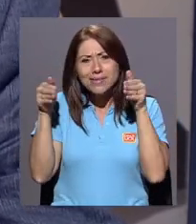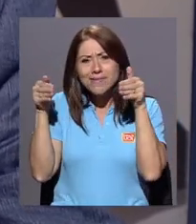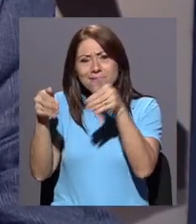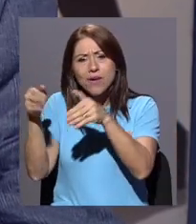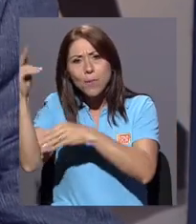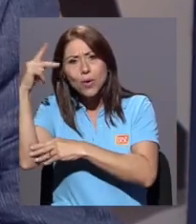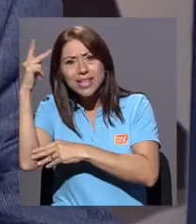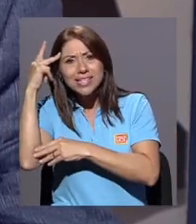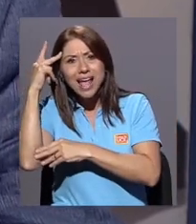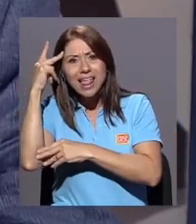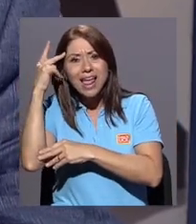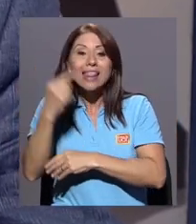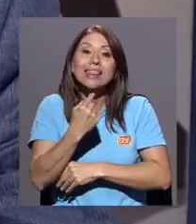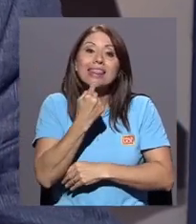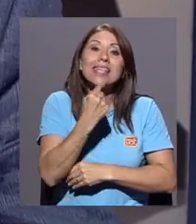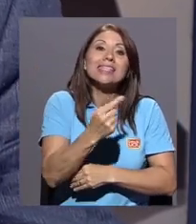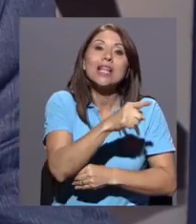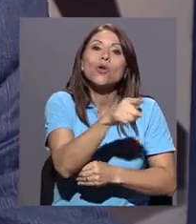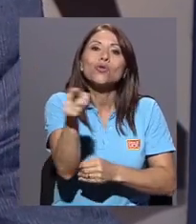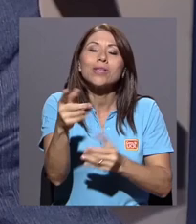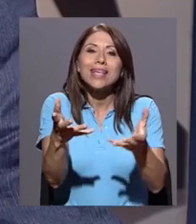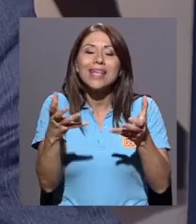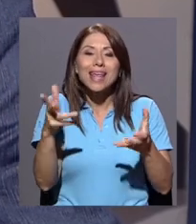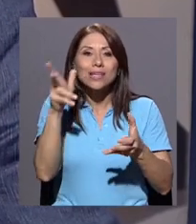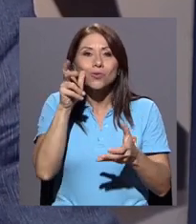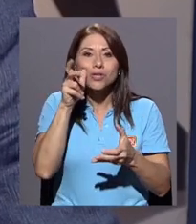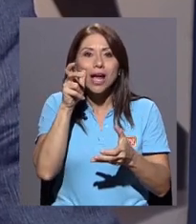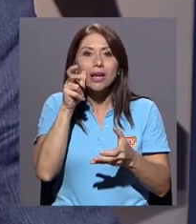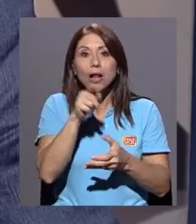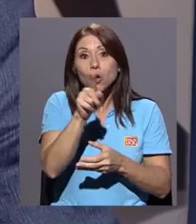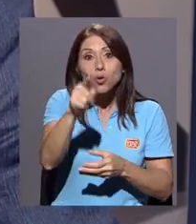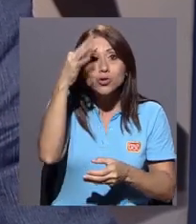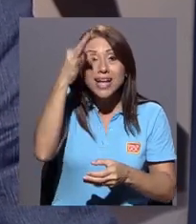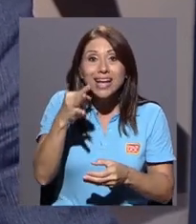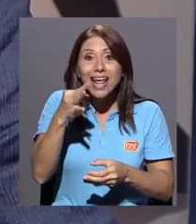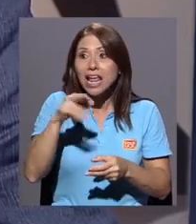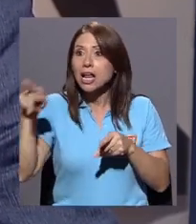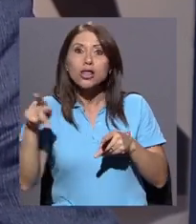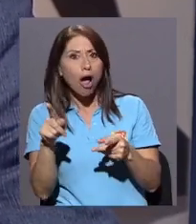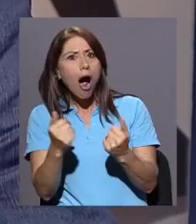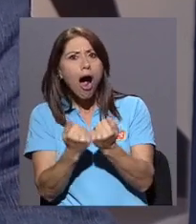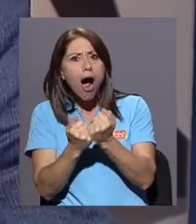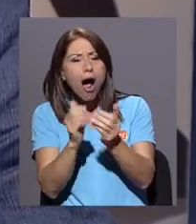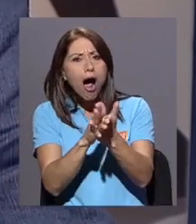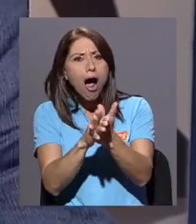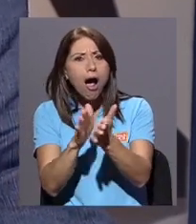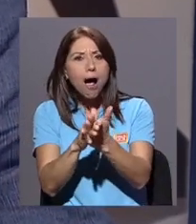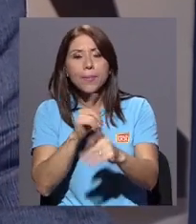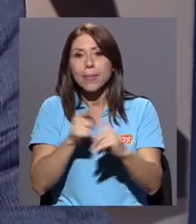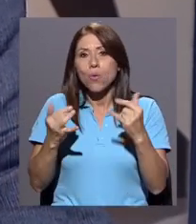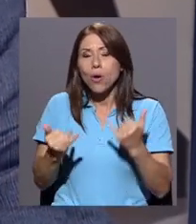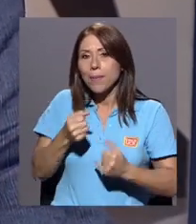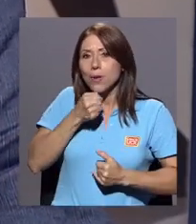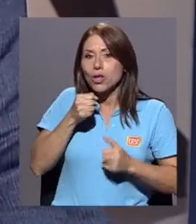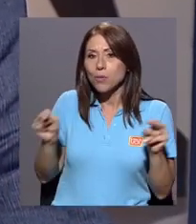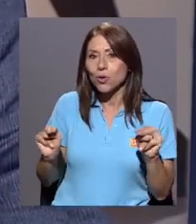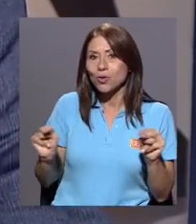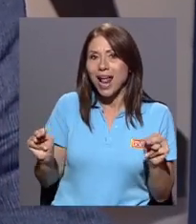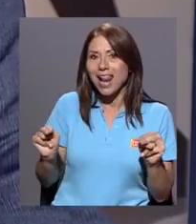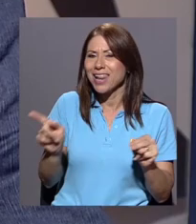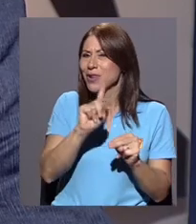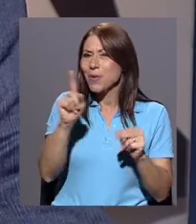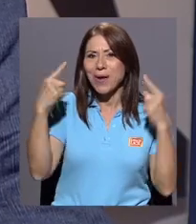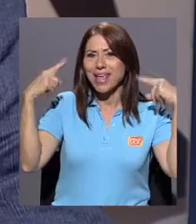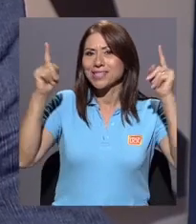te dice lo que tú quieres escuchar, que te aplaude tus convicciones. El periodismo más neutral hoy en día pareciera ser un periodismo con gran